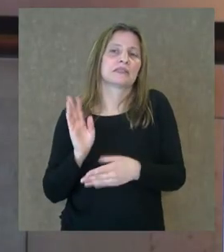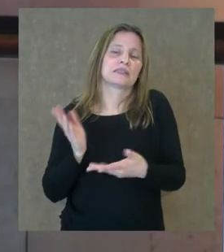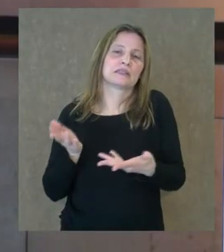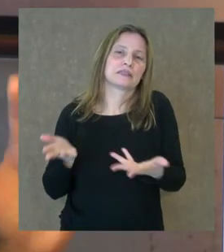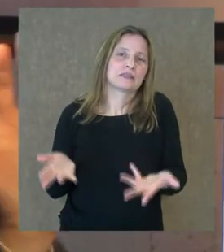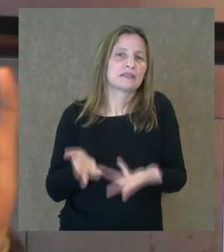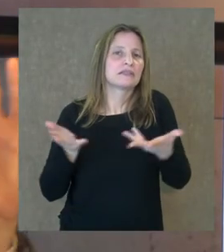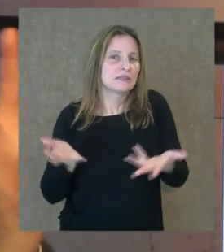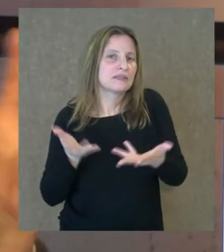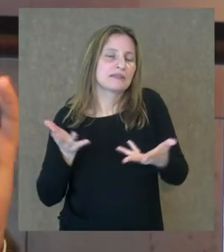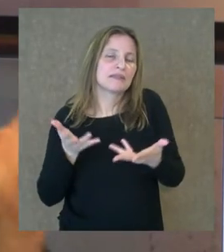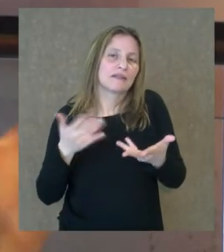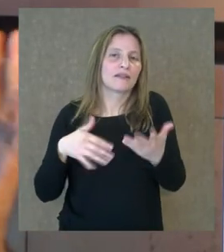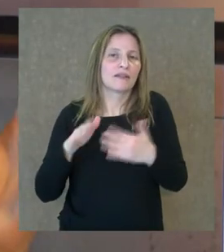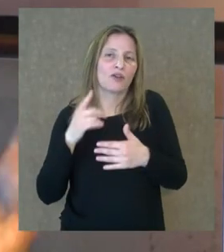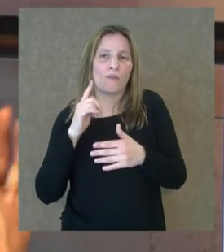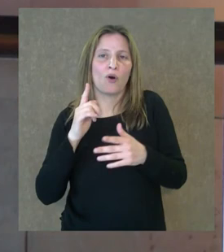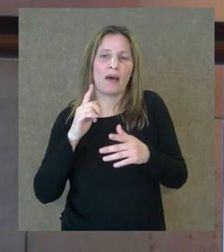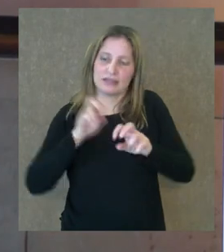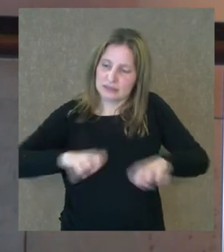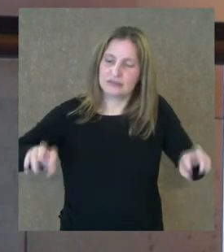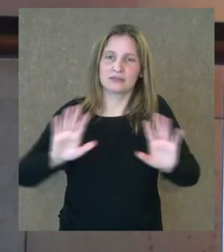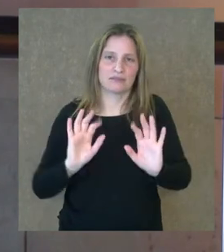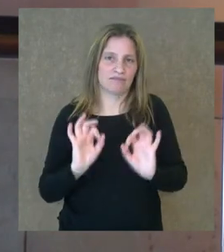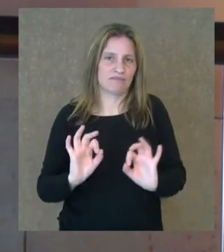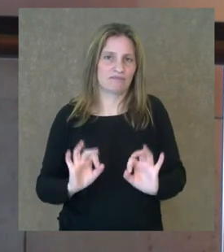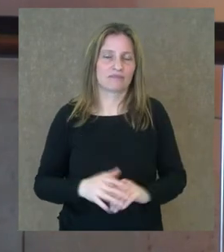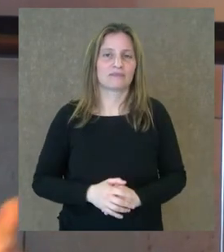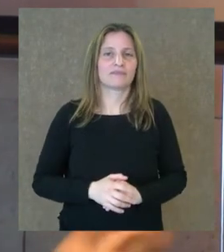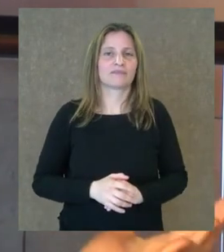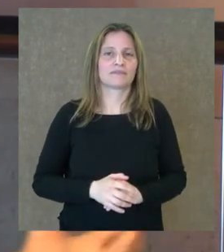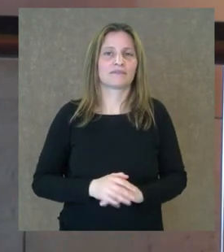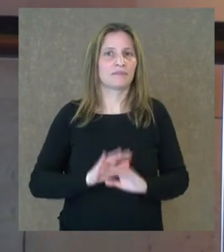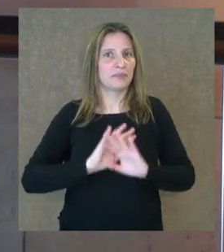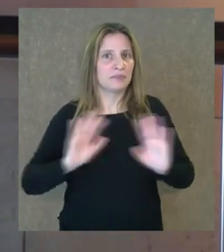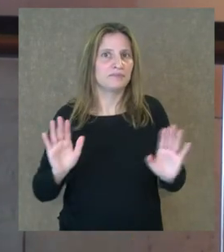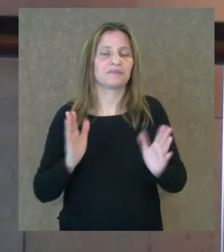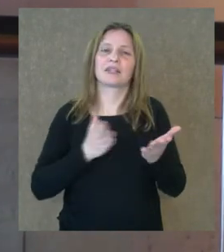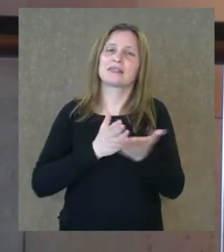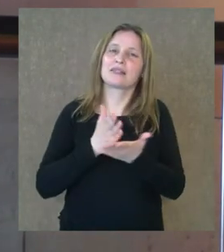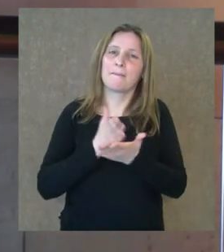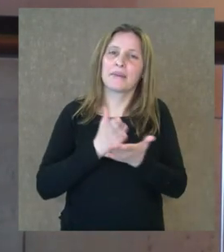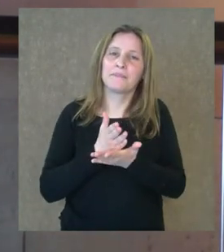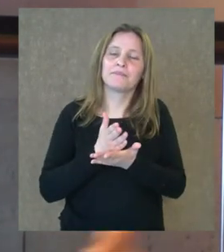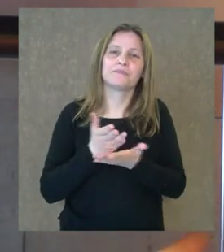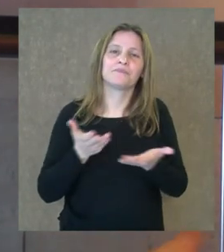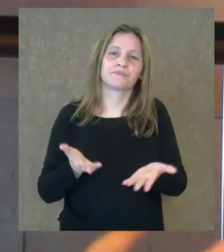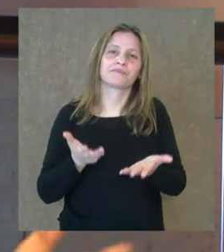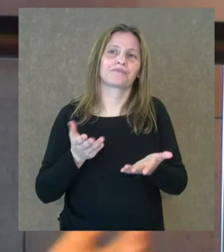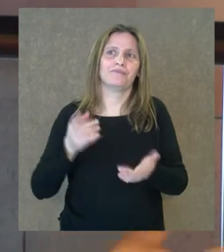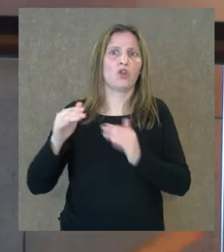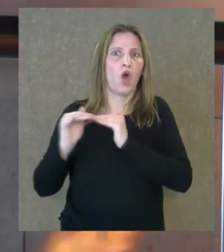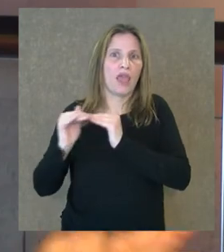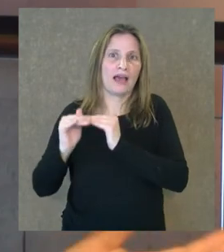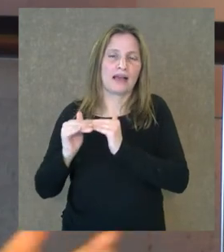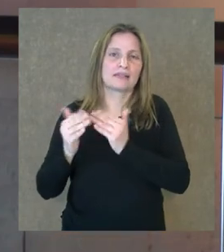digamos de estar más más ocupadas pero bueno siempre es un creo que para el resto de